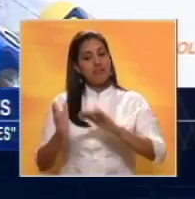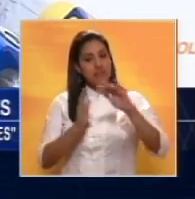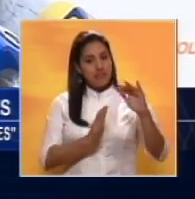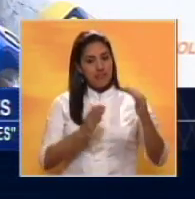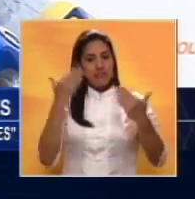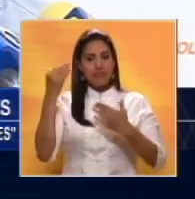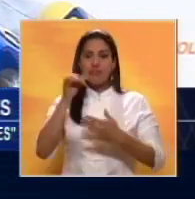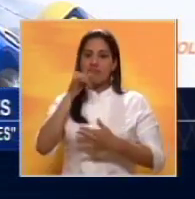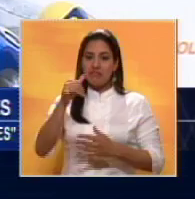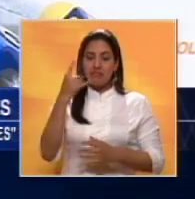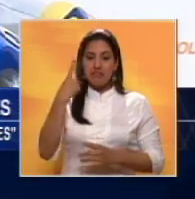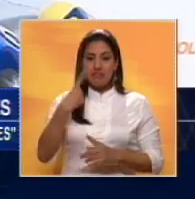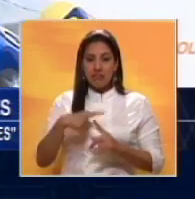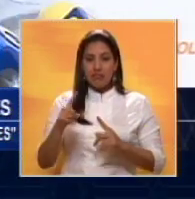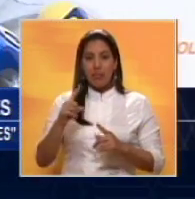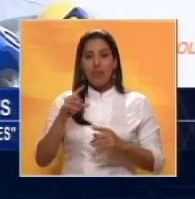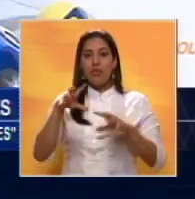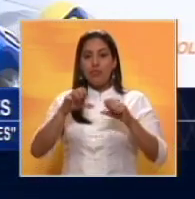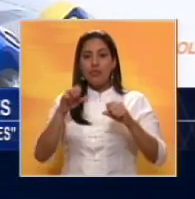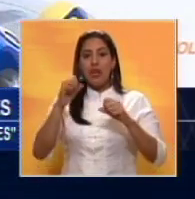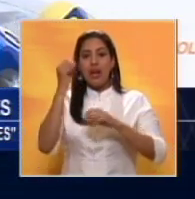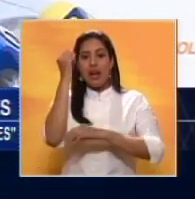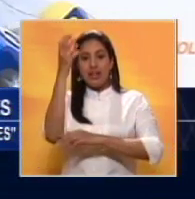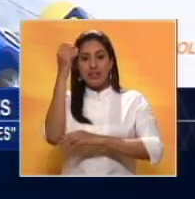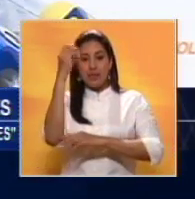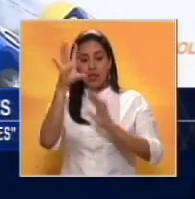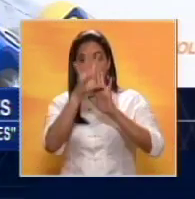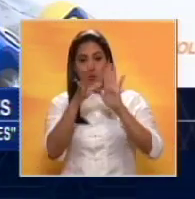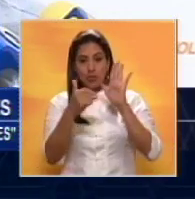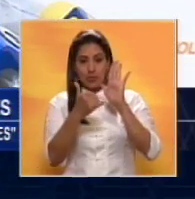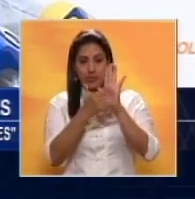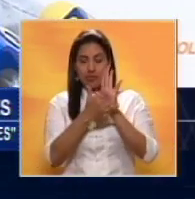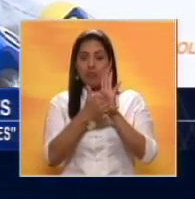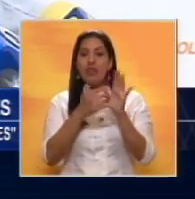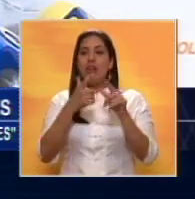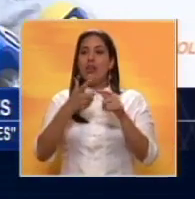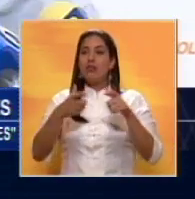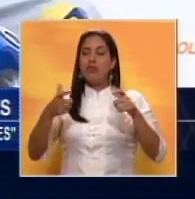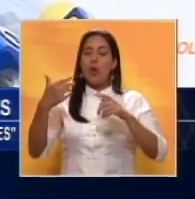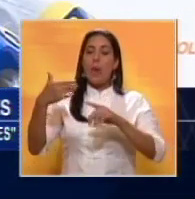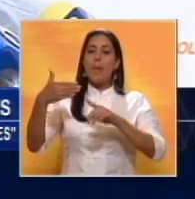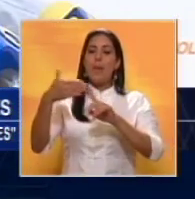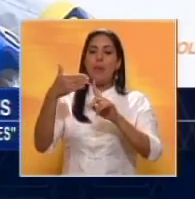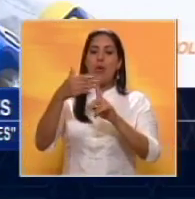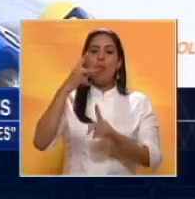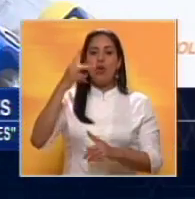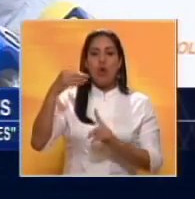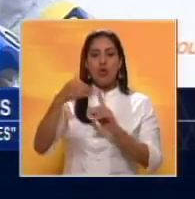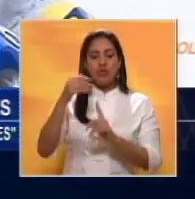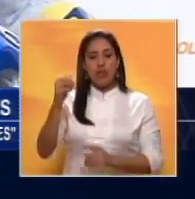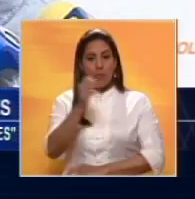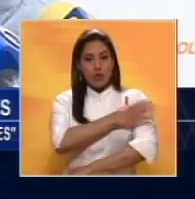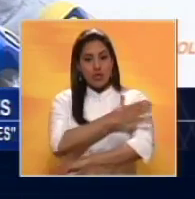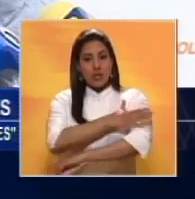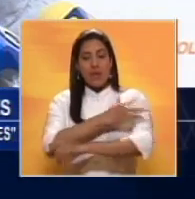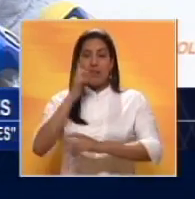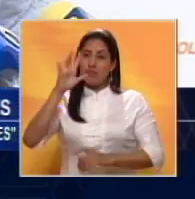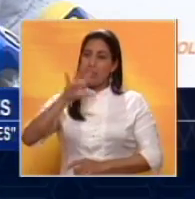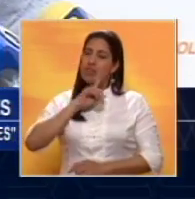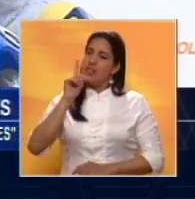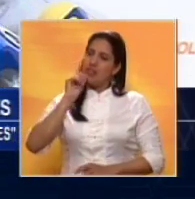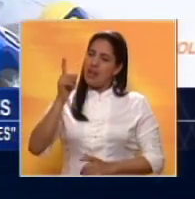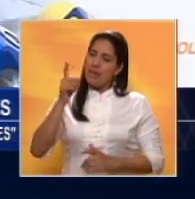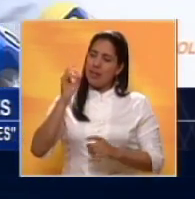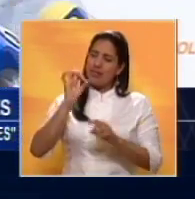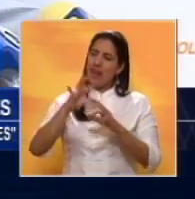lado, Mejía denunció que tras la instalación de la Asamblea Constituyente ha crecido la persecución política contra la oposición, lo cual a su juicio